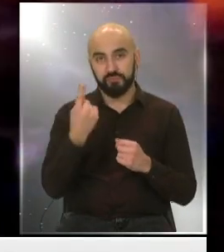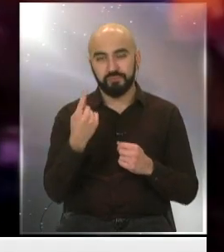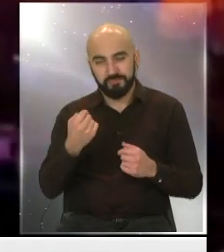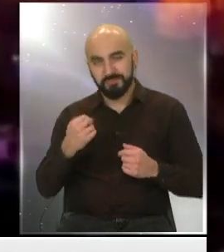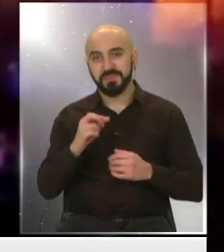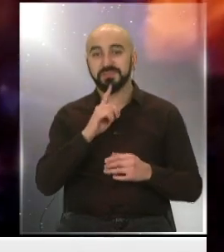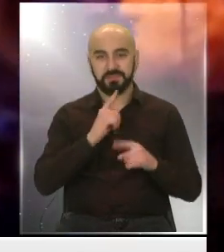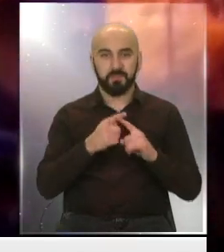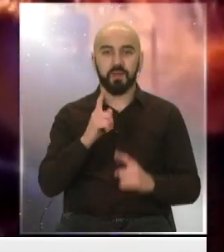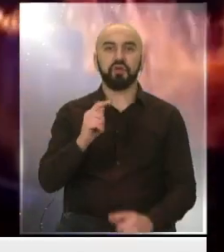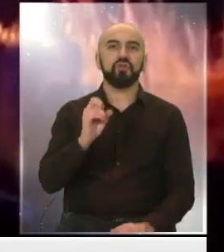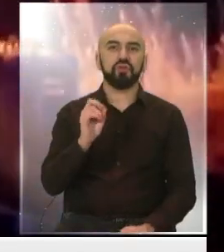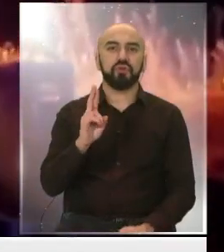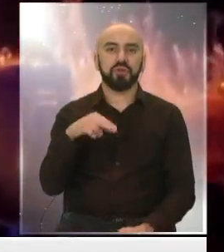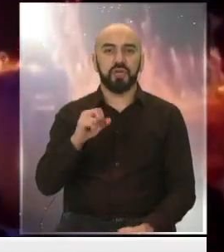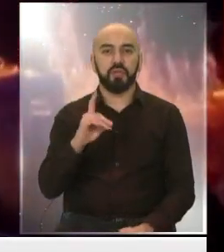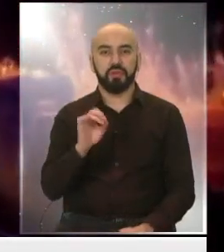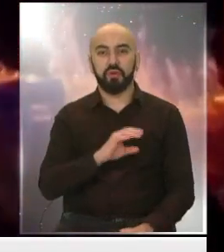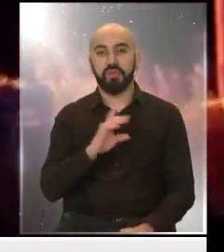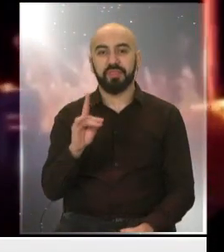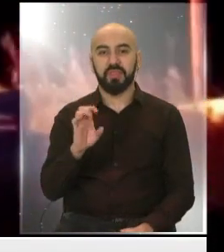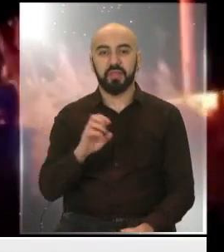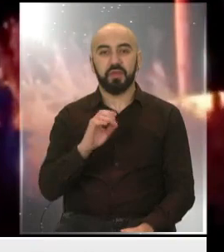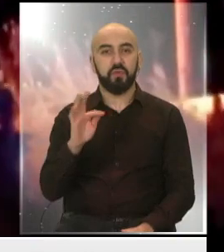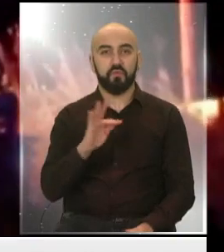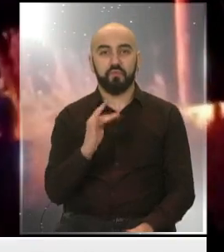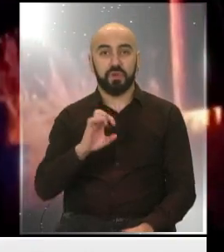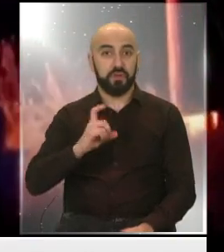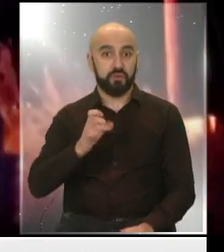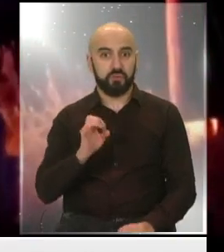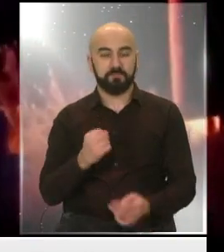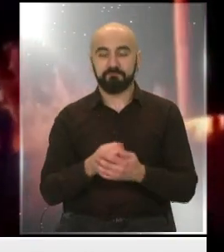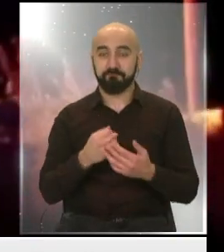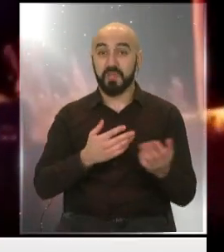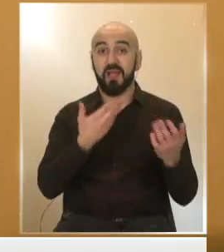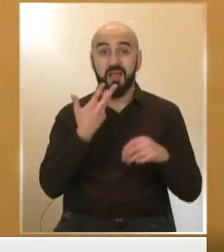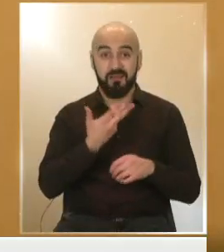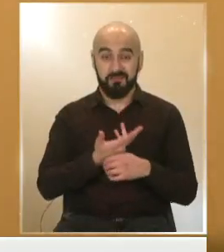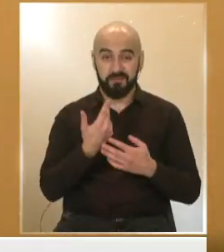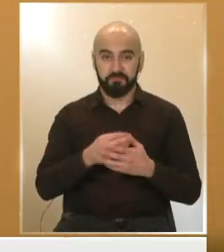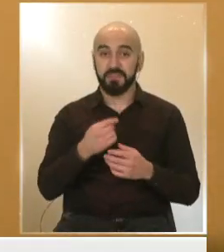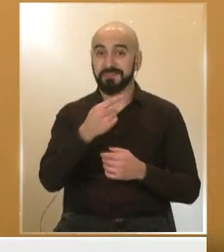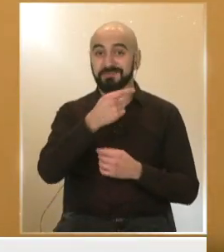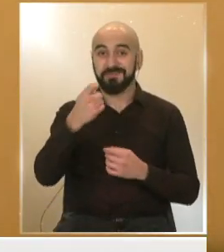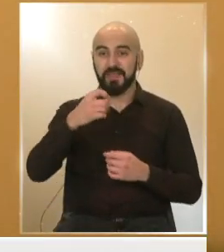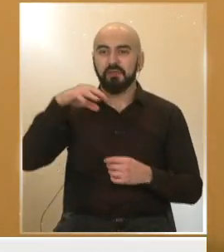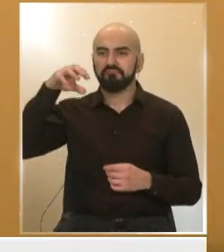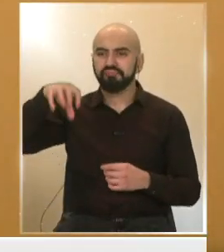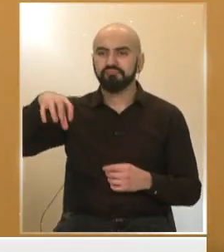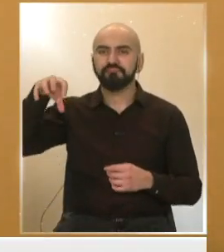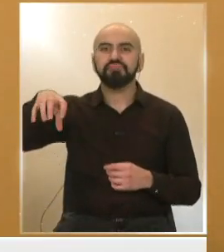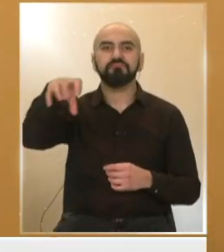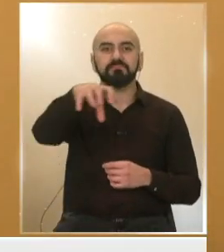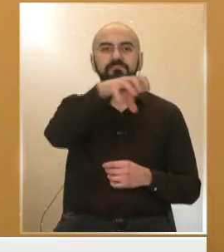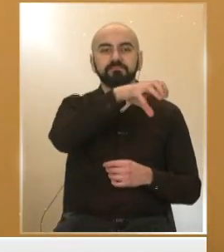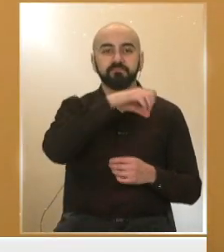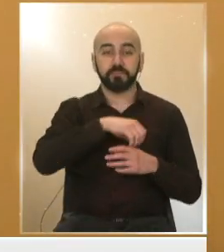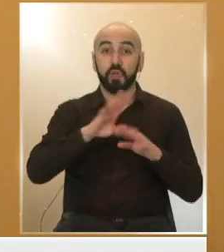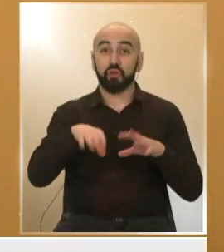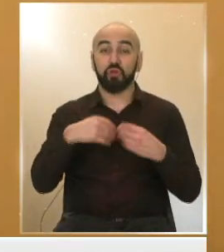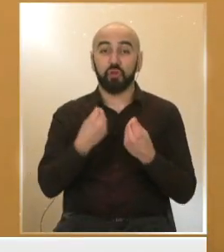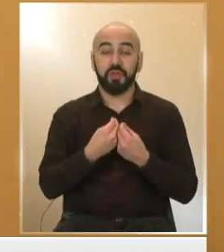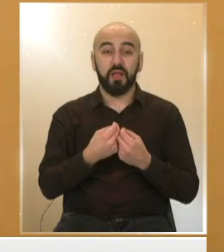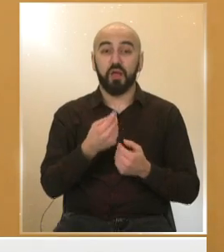nombre, tornado de fuego. Hay 100 focos de incendios activos en 12 estados del